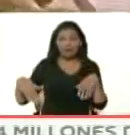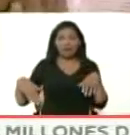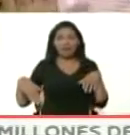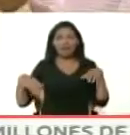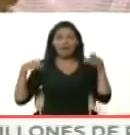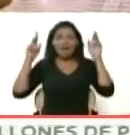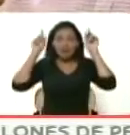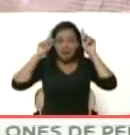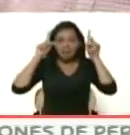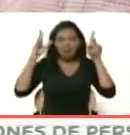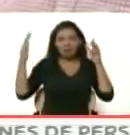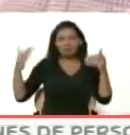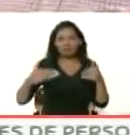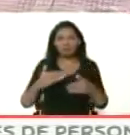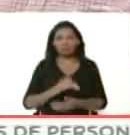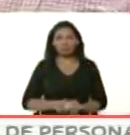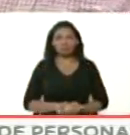Miraflores.